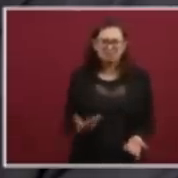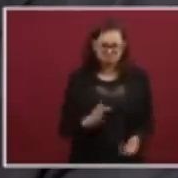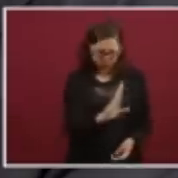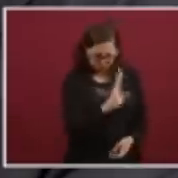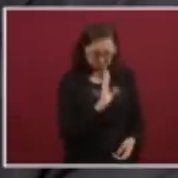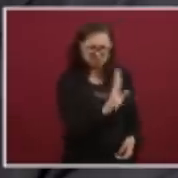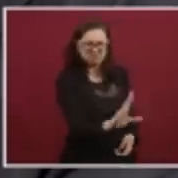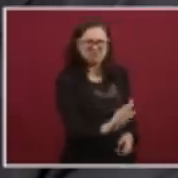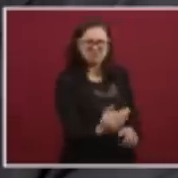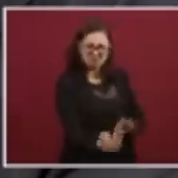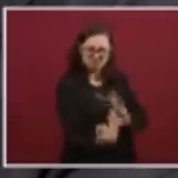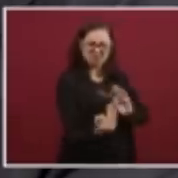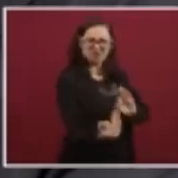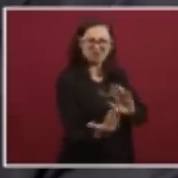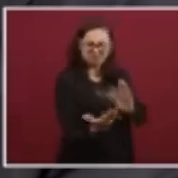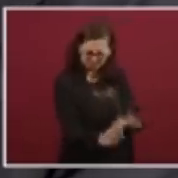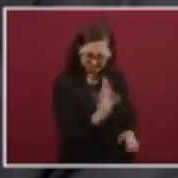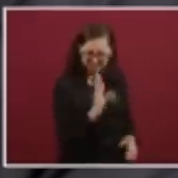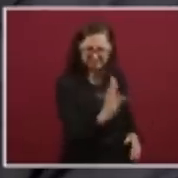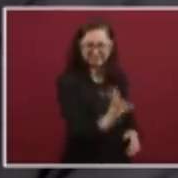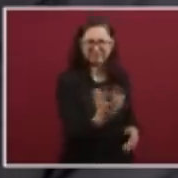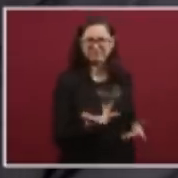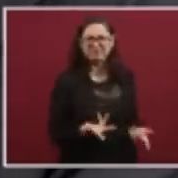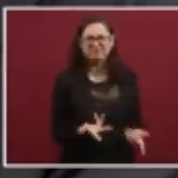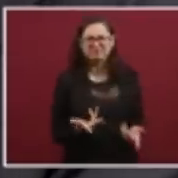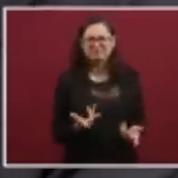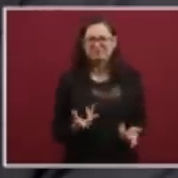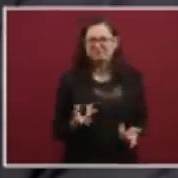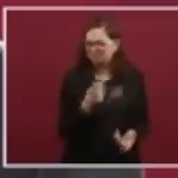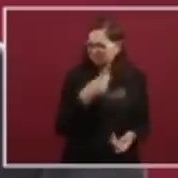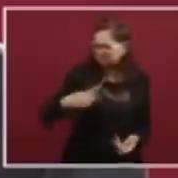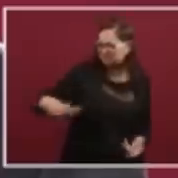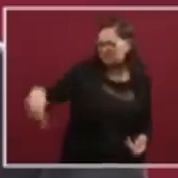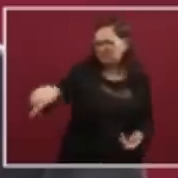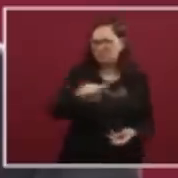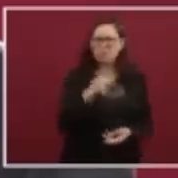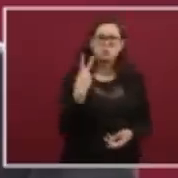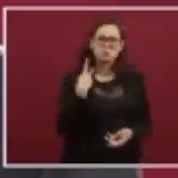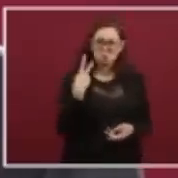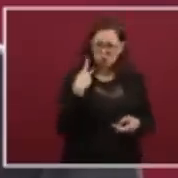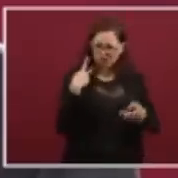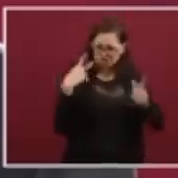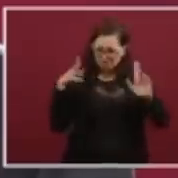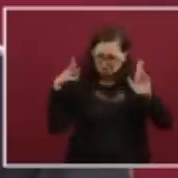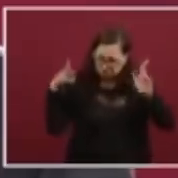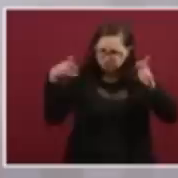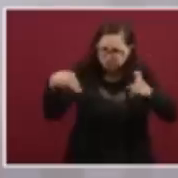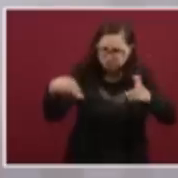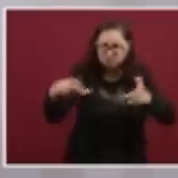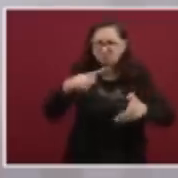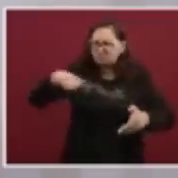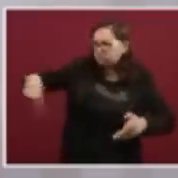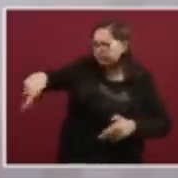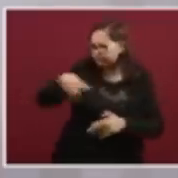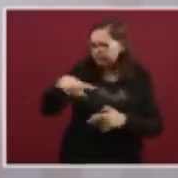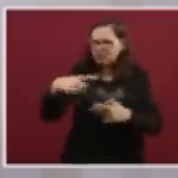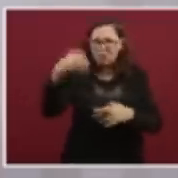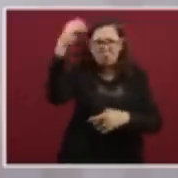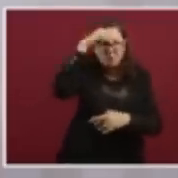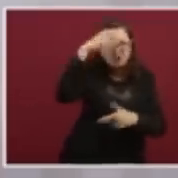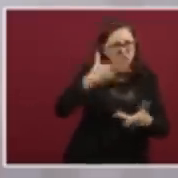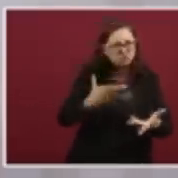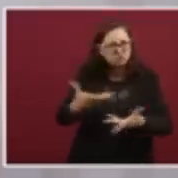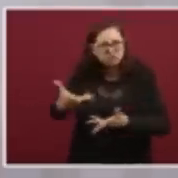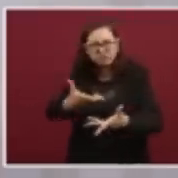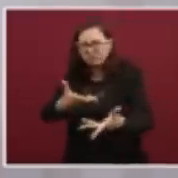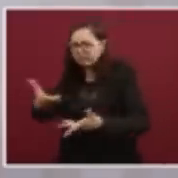nosotros, o sea, con los que estamos metidos, con los que opinamos, con los que